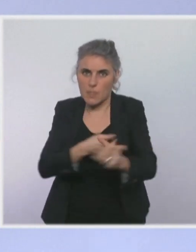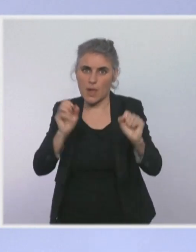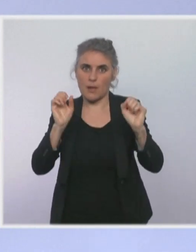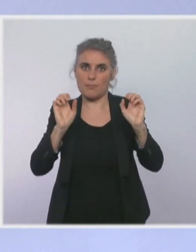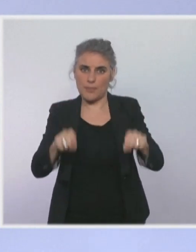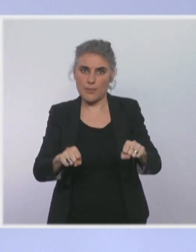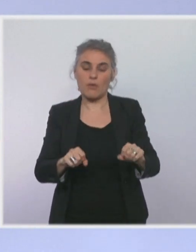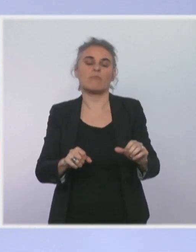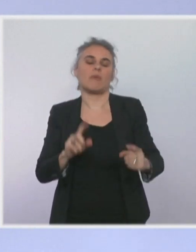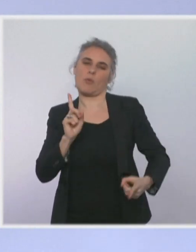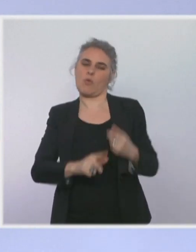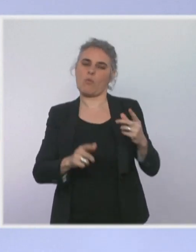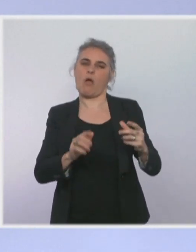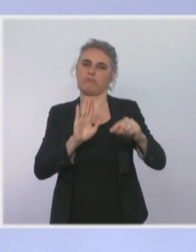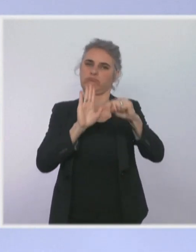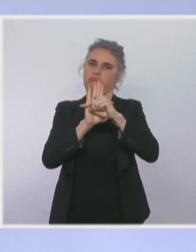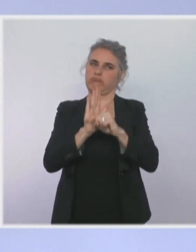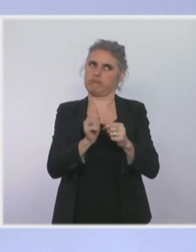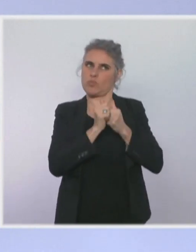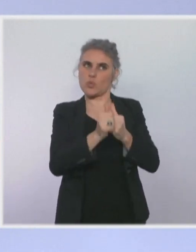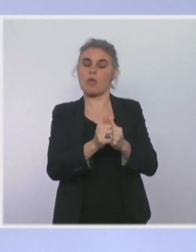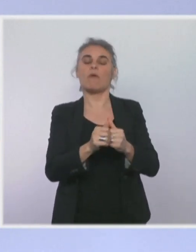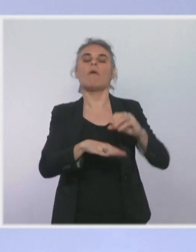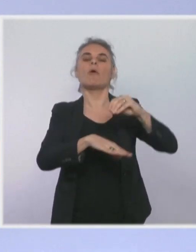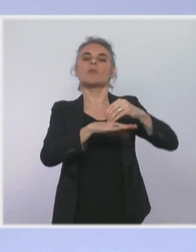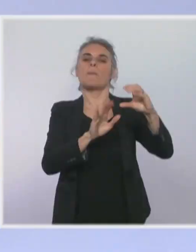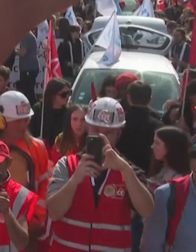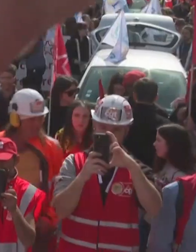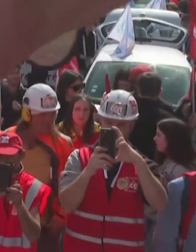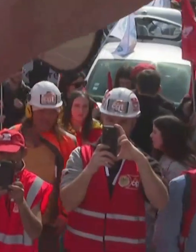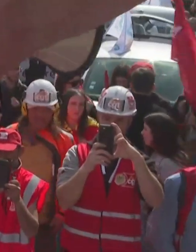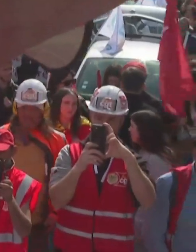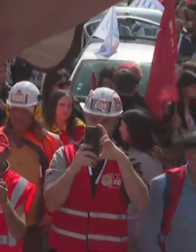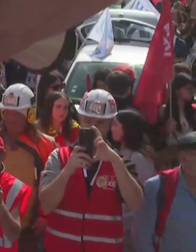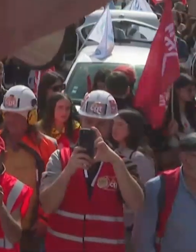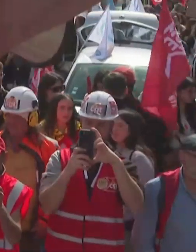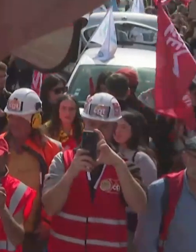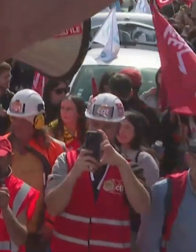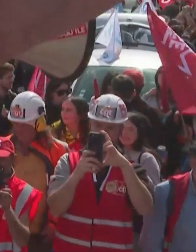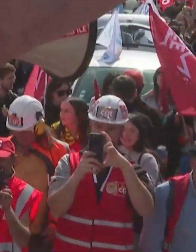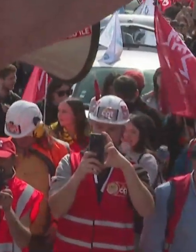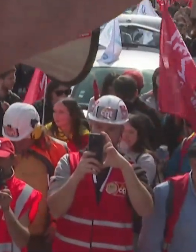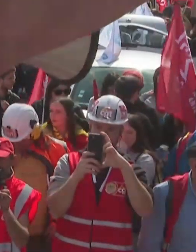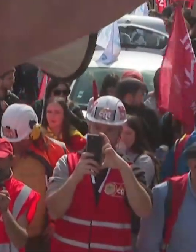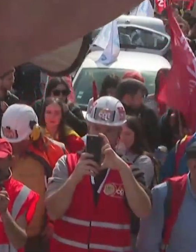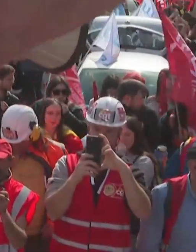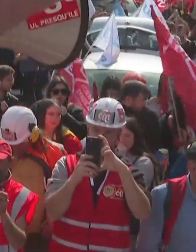la conformidad de nuestro proyecto de ley. De nuestro texto de ley. ¡El combate continúa!